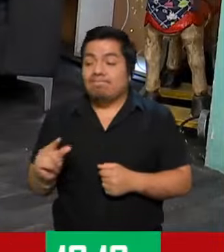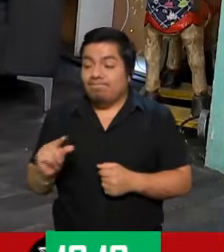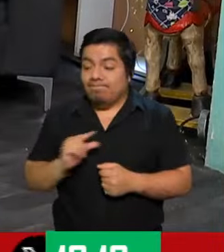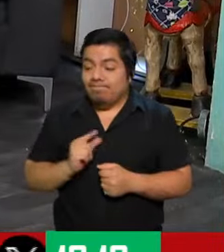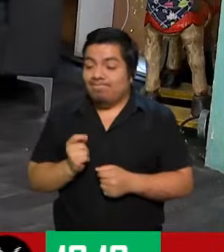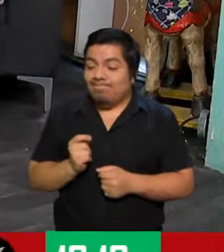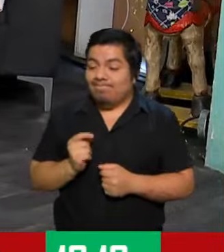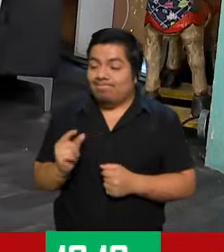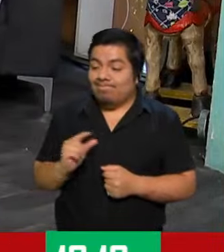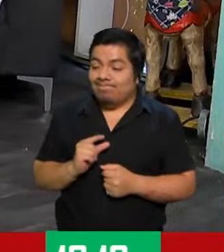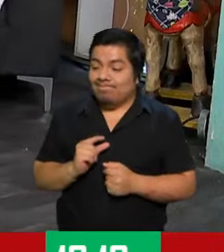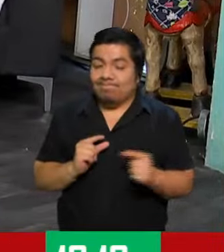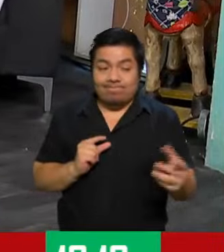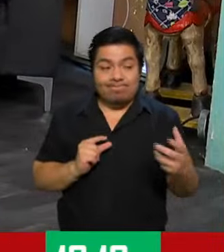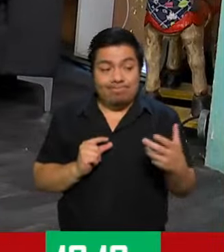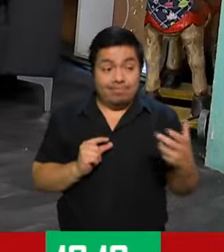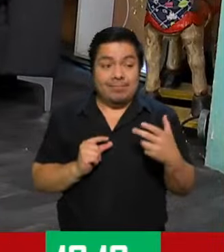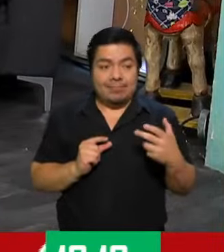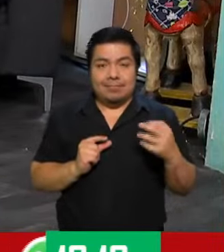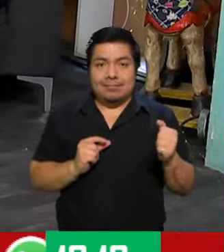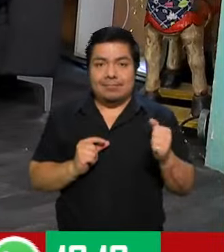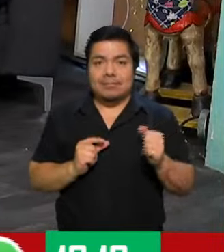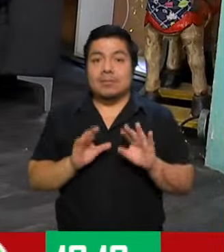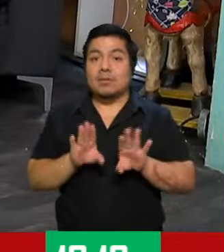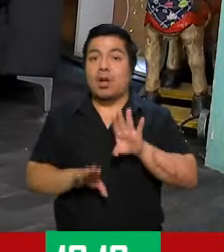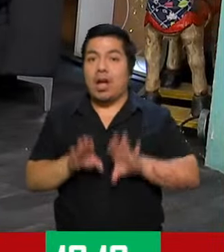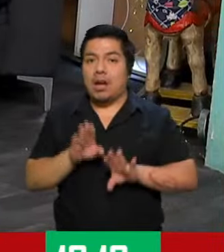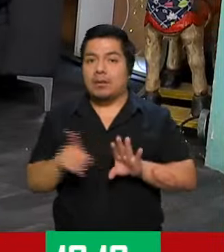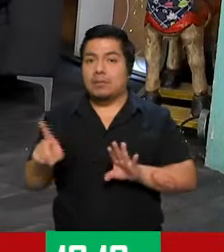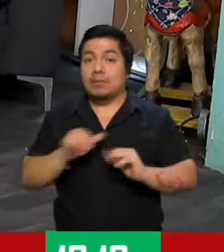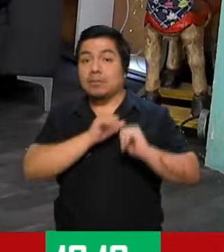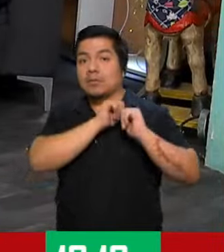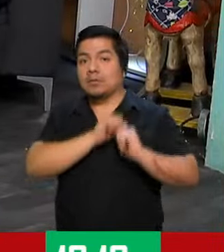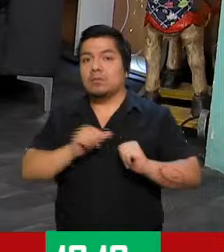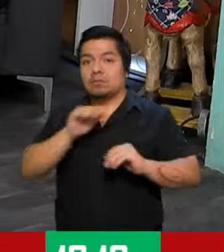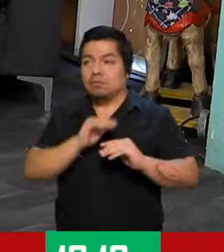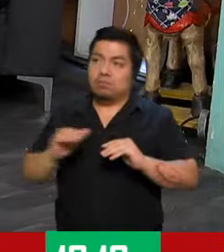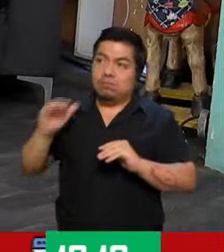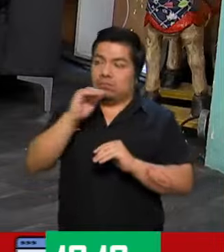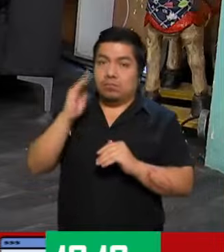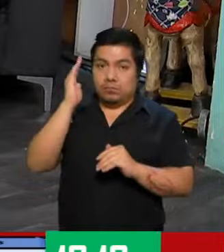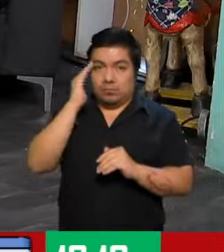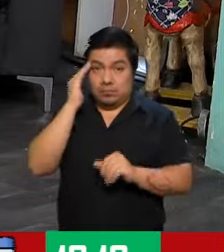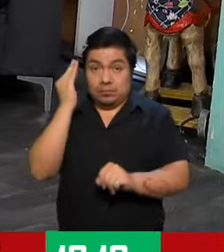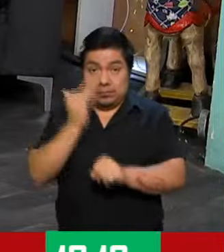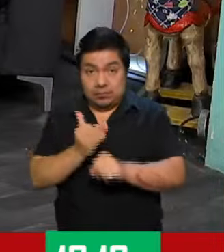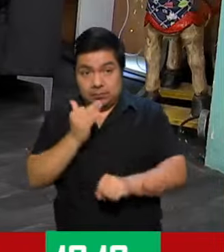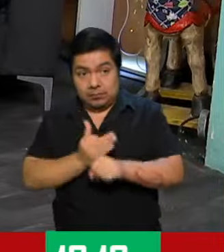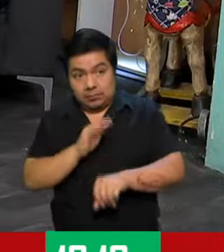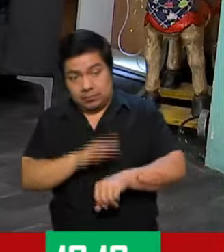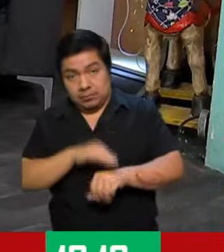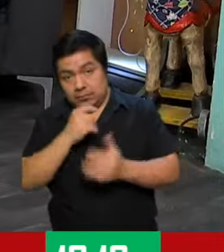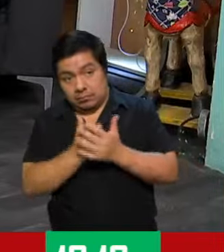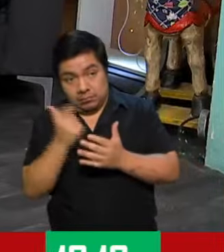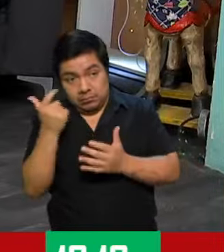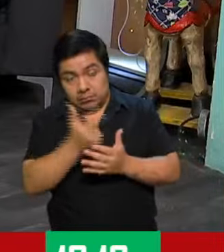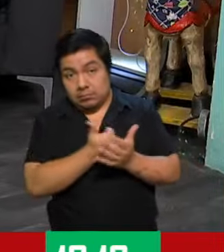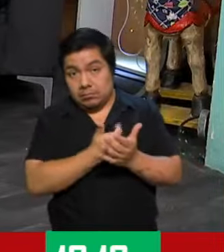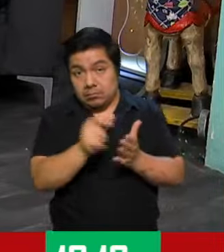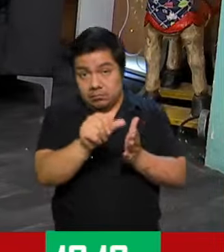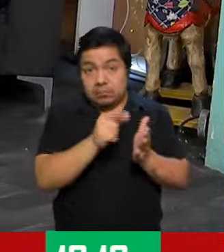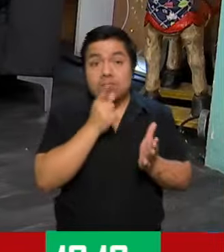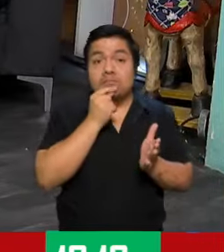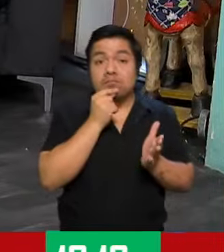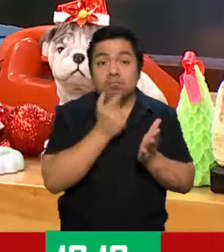policía. Han aumentado los sueldos. Oye, o los mandos les pedían. O los mandos les pedían. Han aumentado las condiciones, han mejorado las condiciones salariales de la